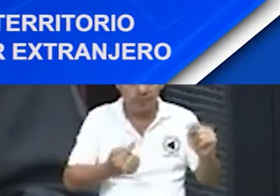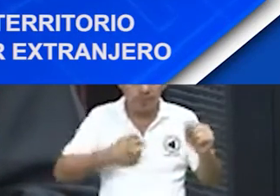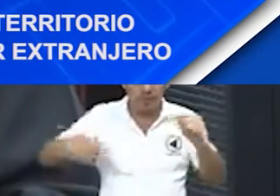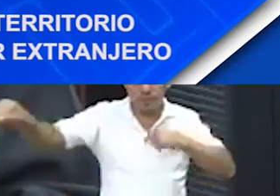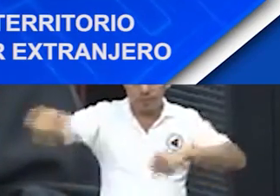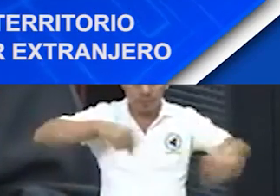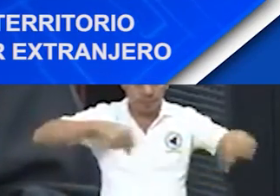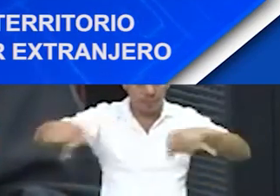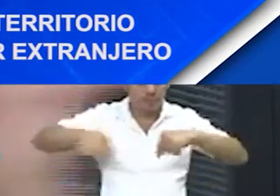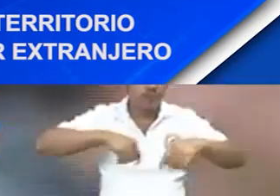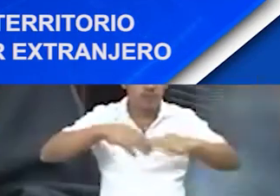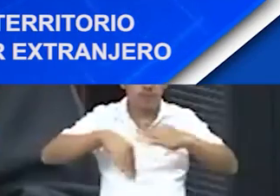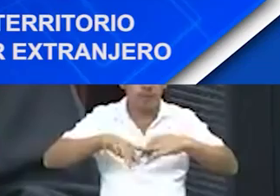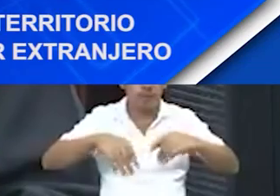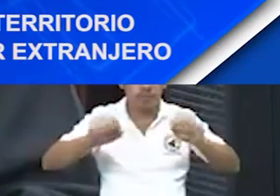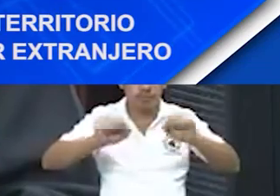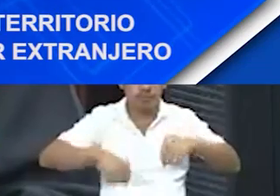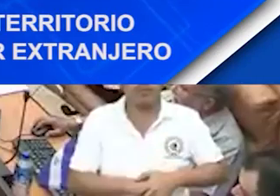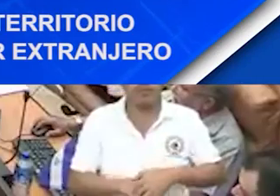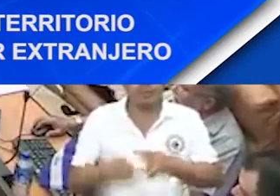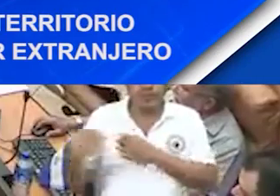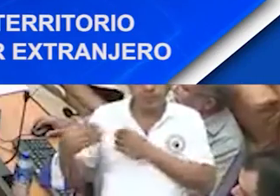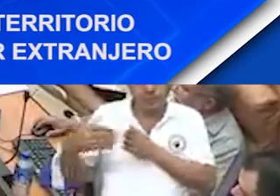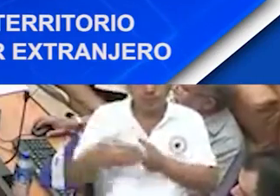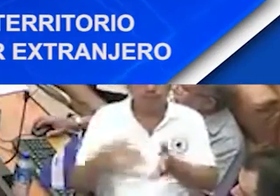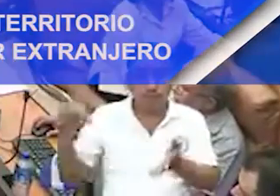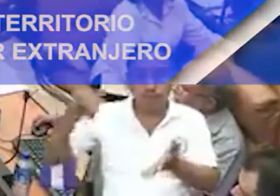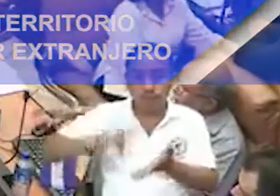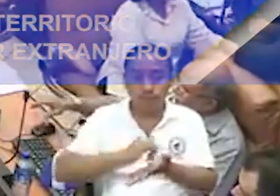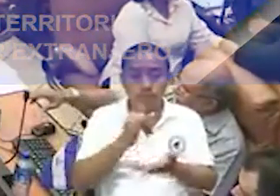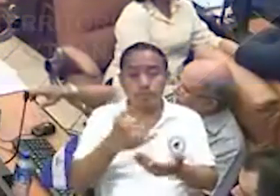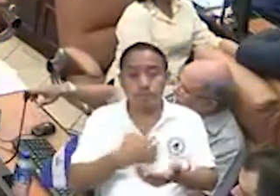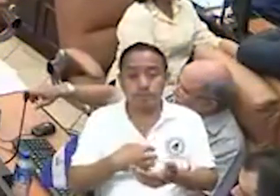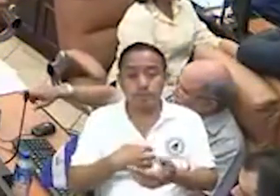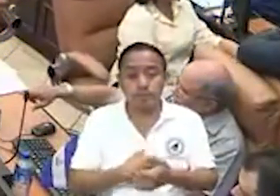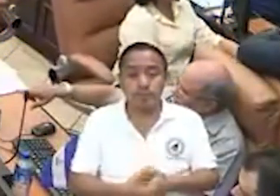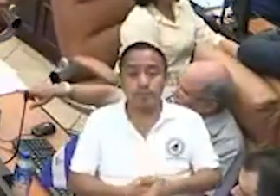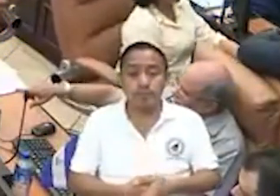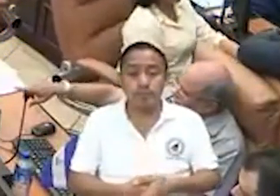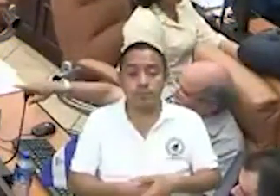alcanzar mayores capacidades. Noticias 12, Darlene Téllez.